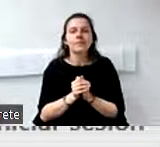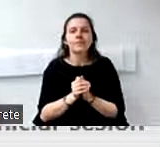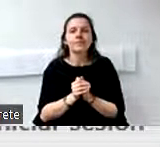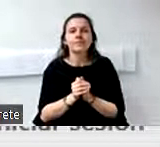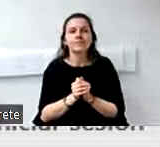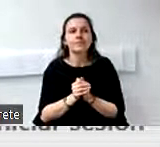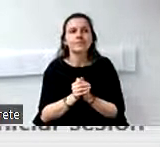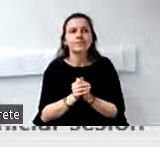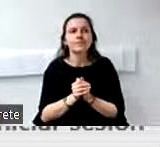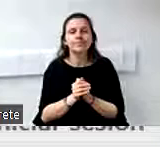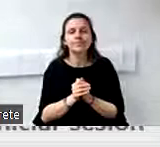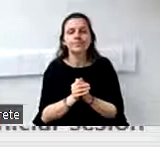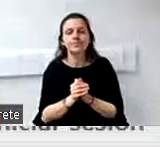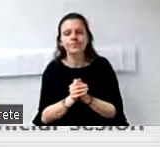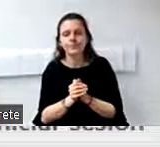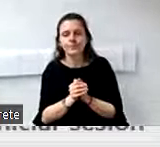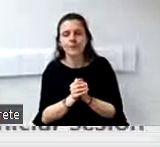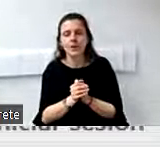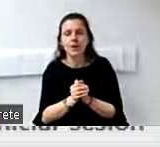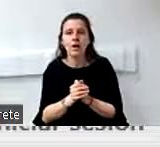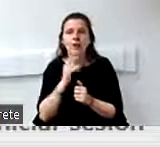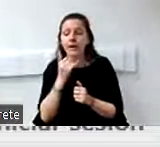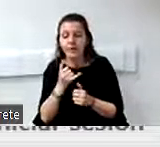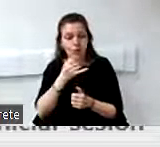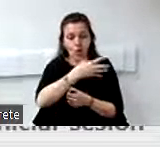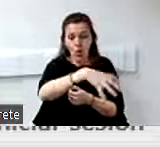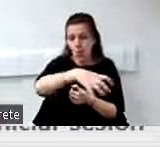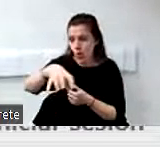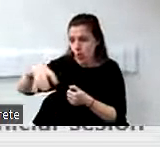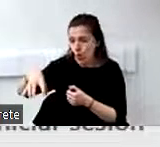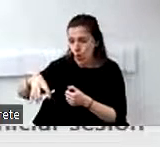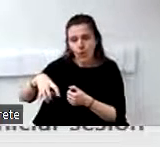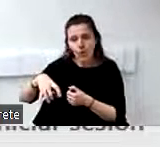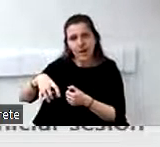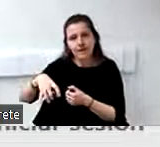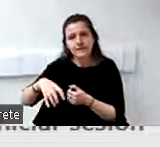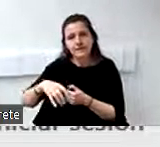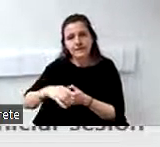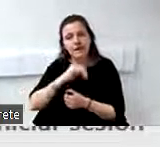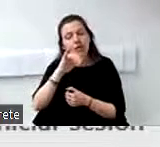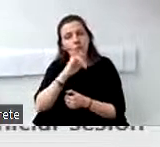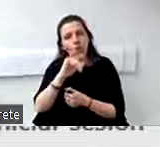Que las direcciones de diferentes centros definan como prioridad hacer posible la accesibilidad.